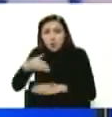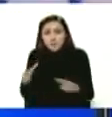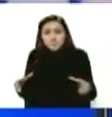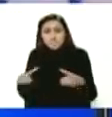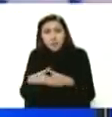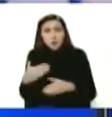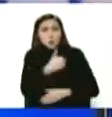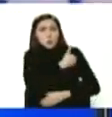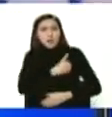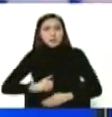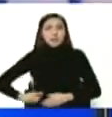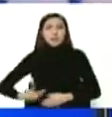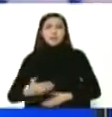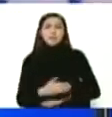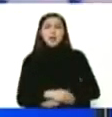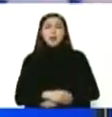Presidencial,